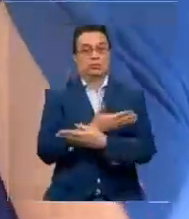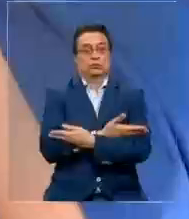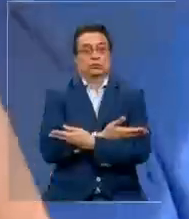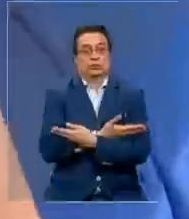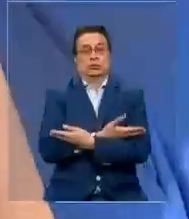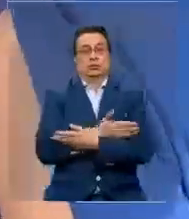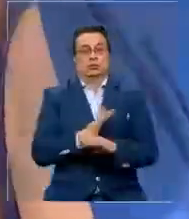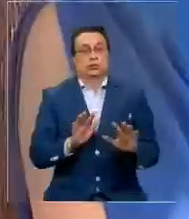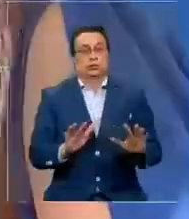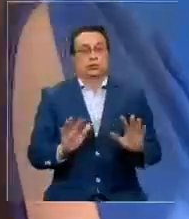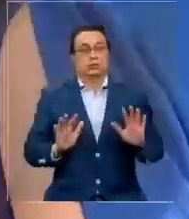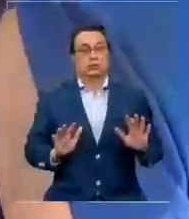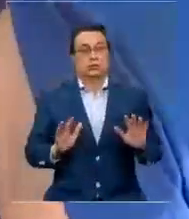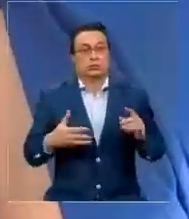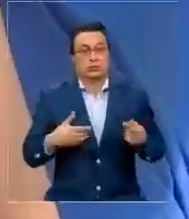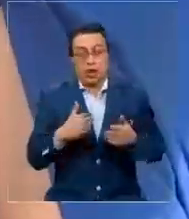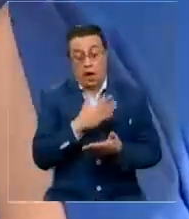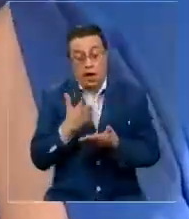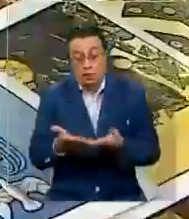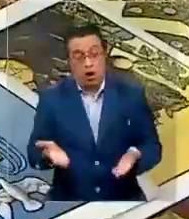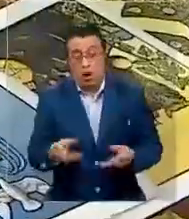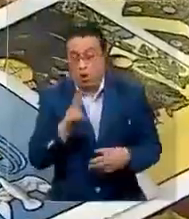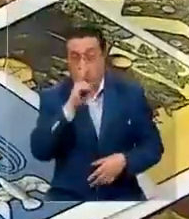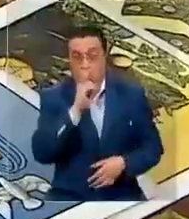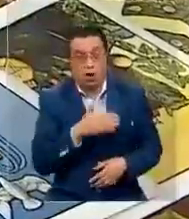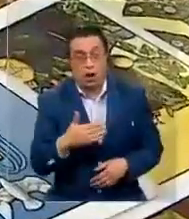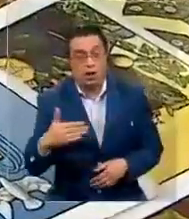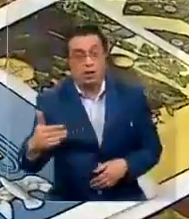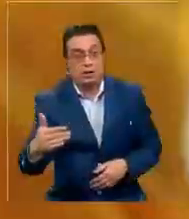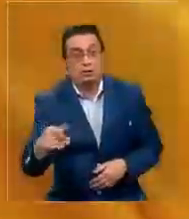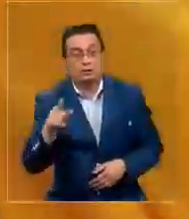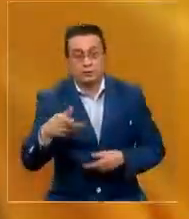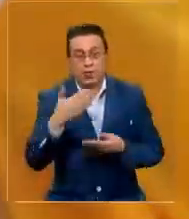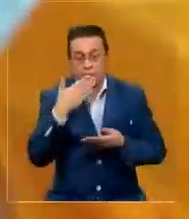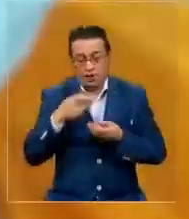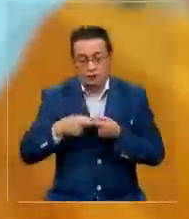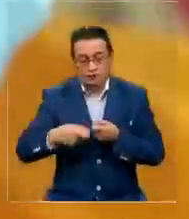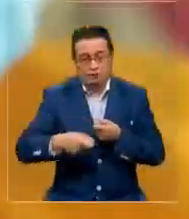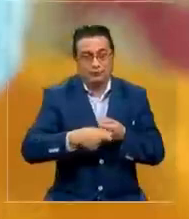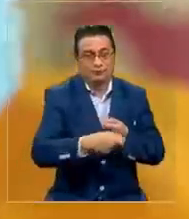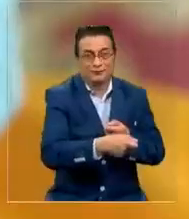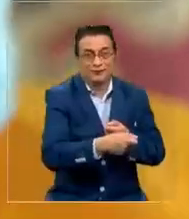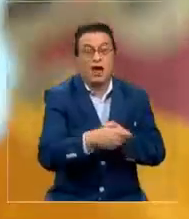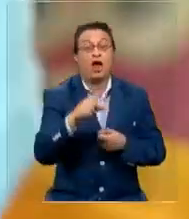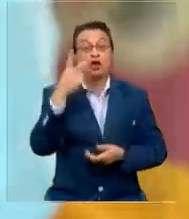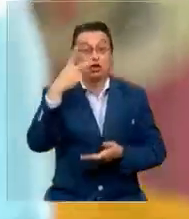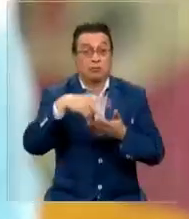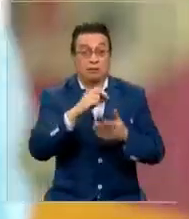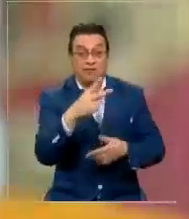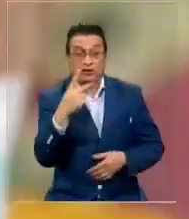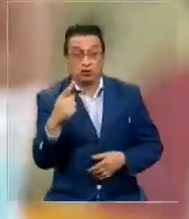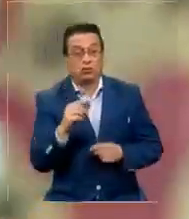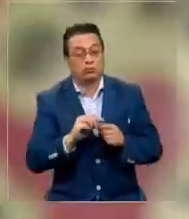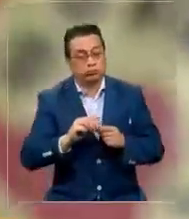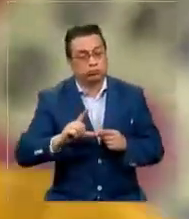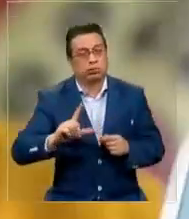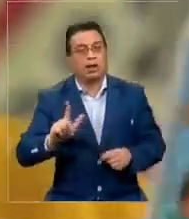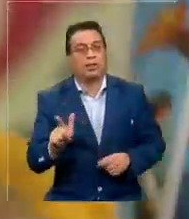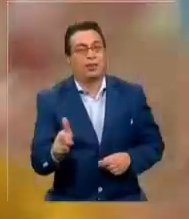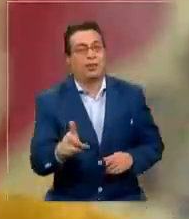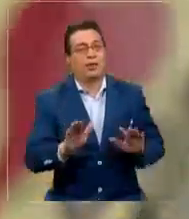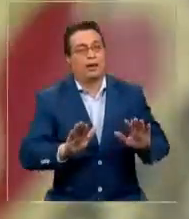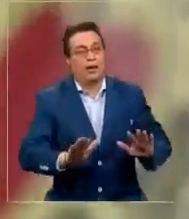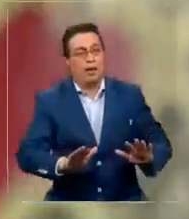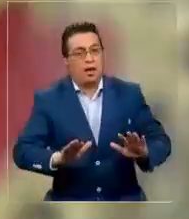brazos y de... ¿Cómo hemos estado hasta ahora? Esta tarotista dice que 2021 arrancará lento, pero no